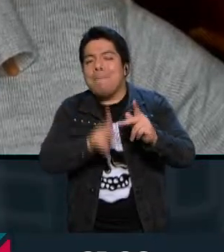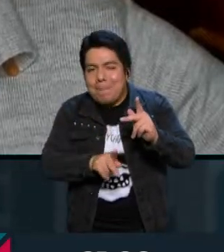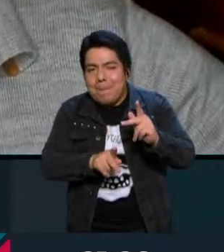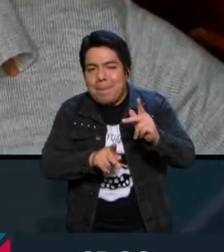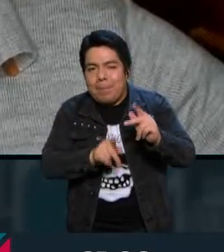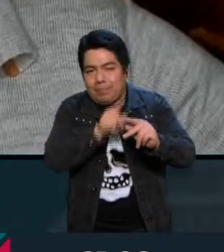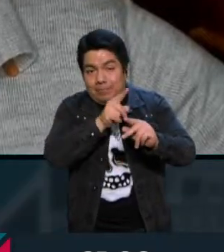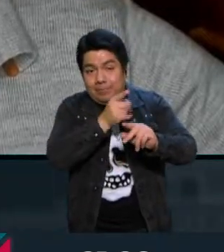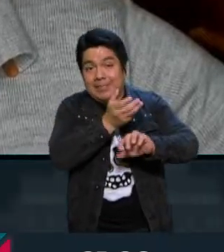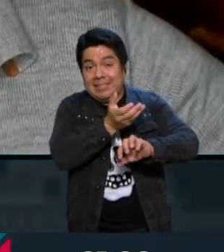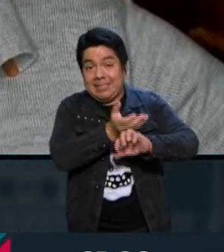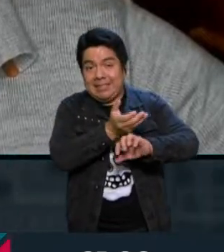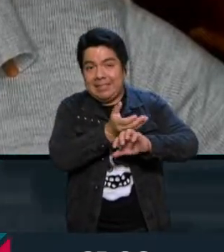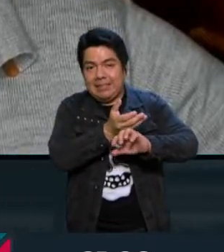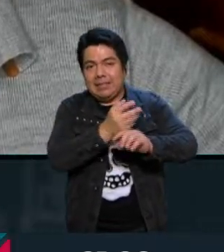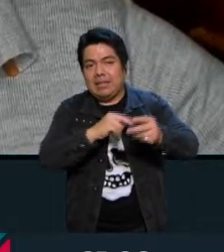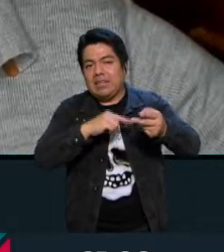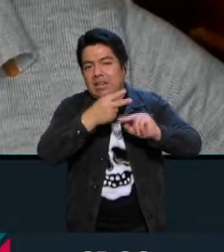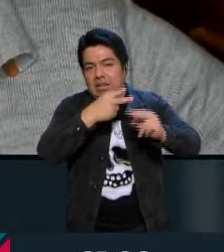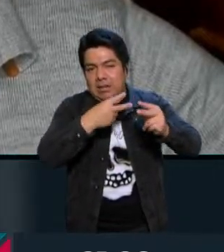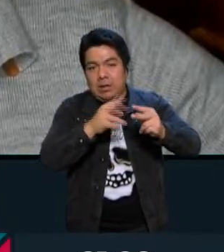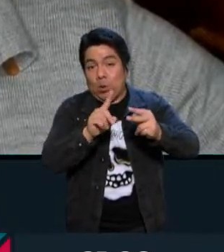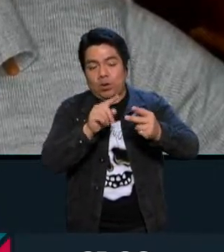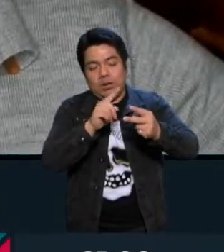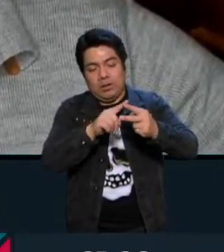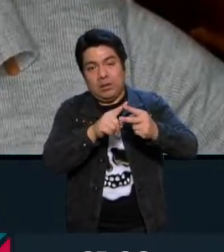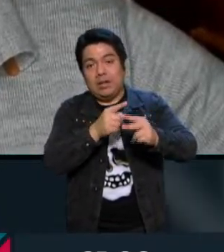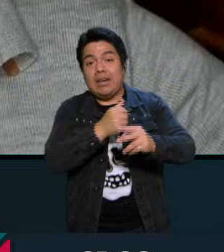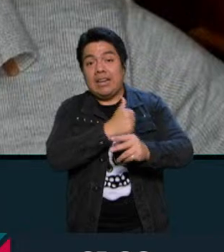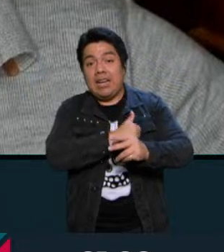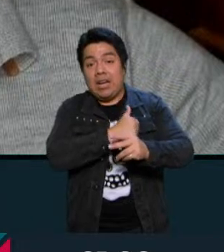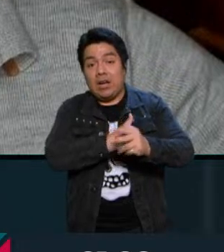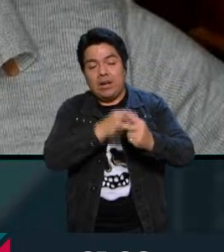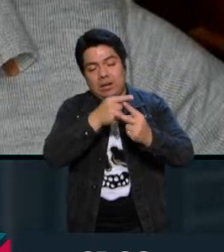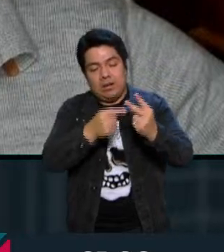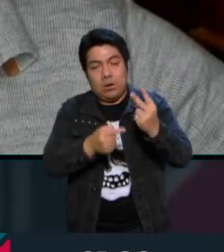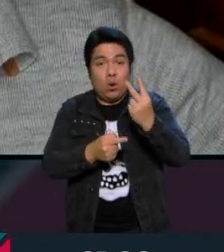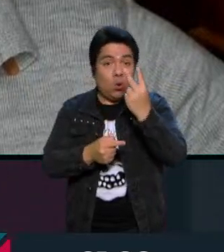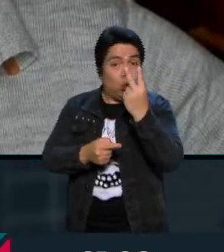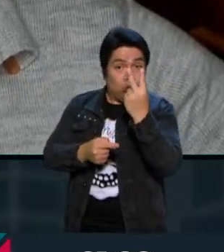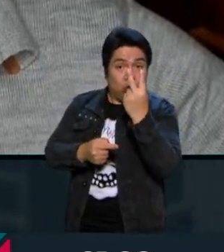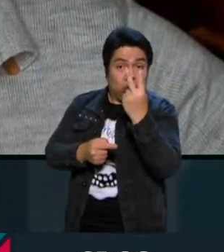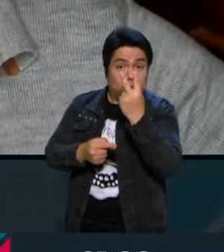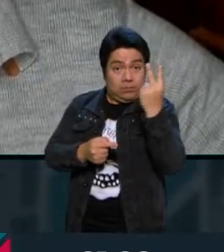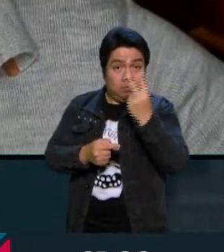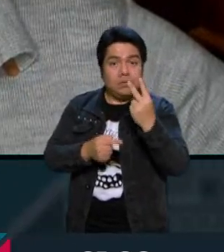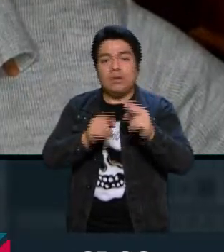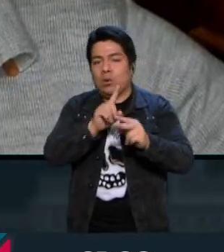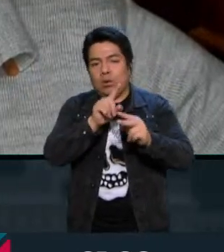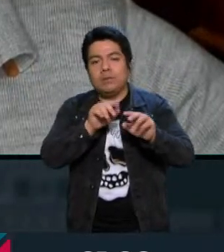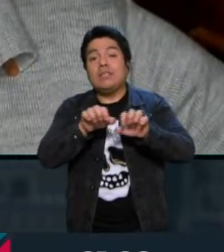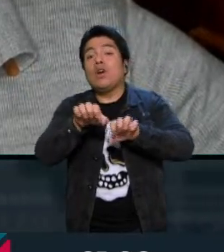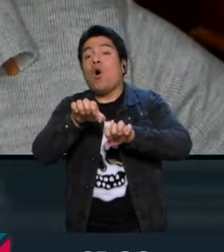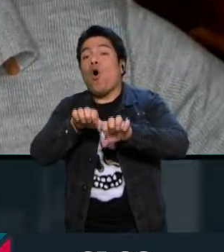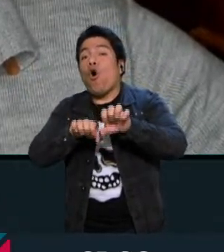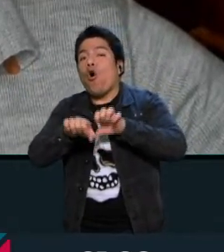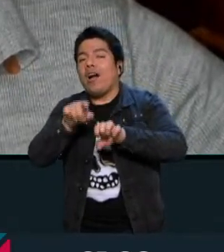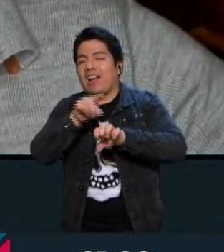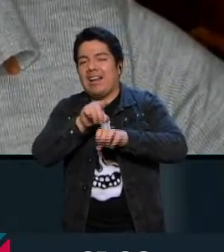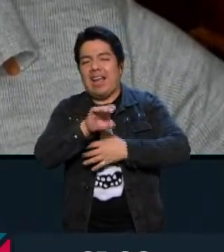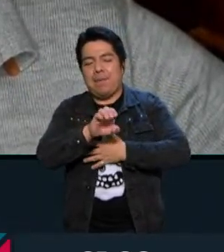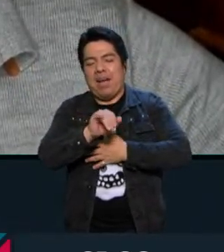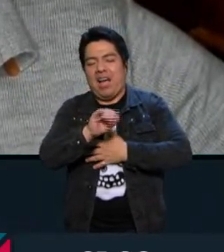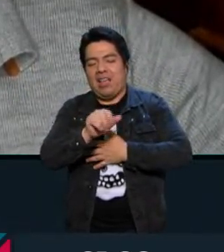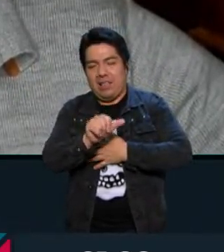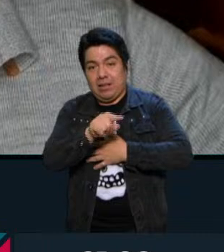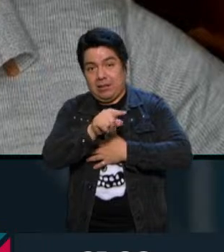con la relación no bilateral con Estados Unidos ni con Canadá, sino con la embajada, y me parece que específicamente es